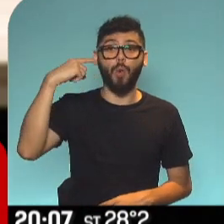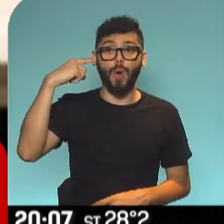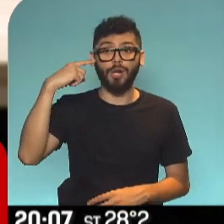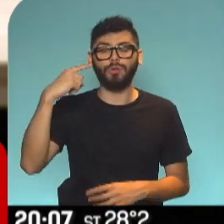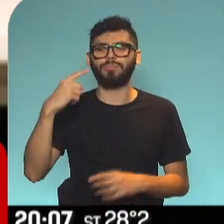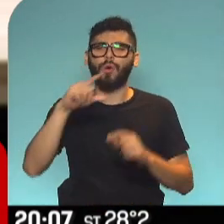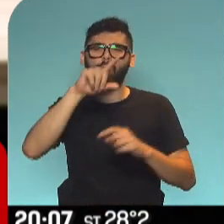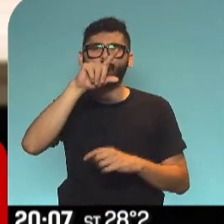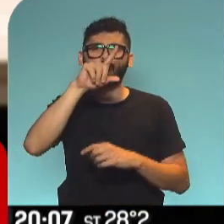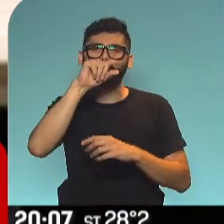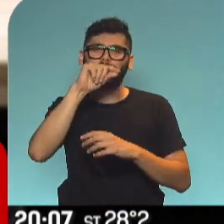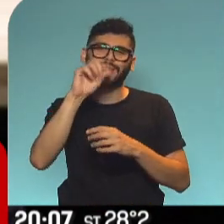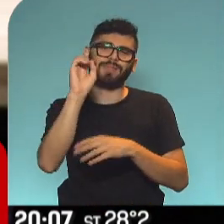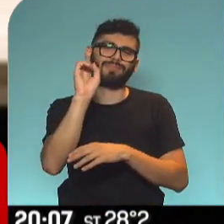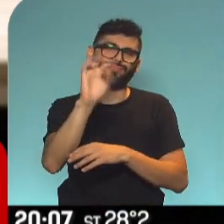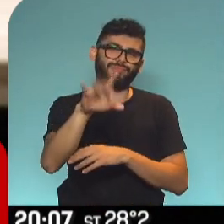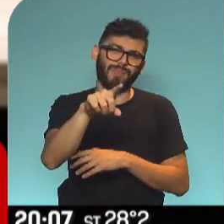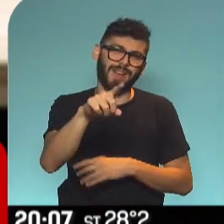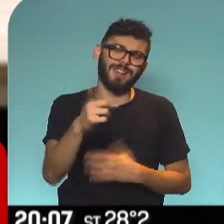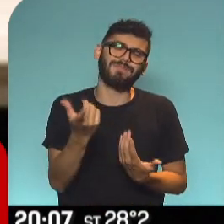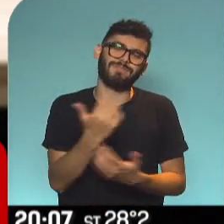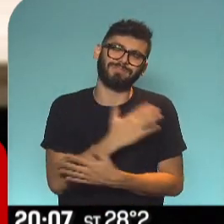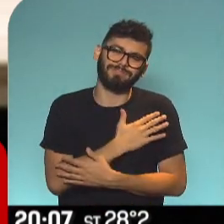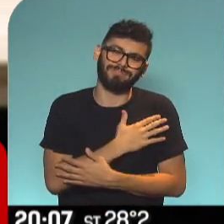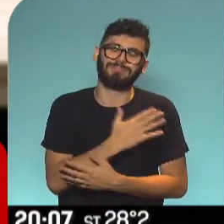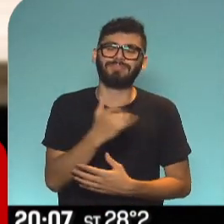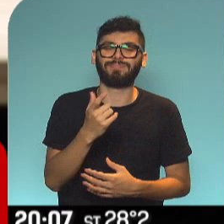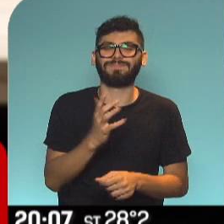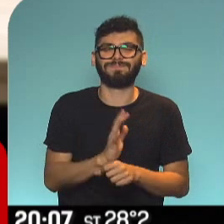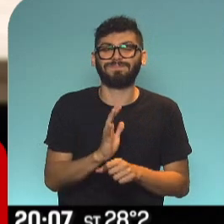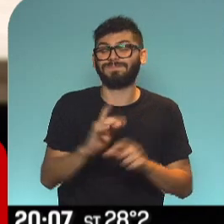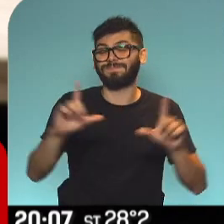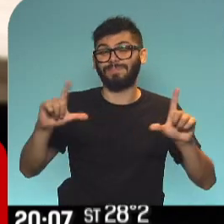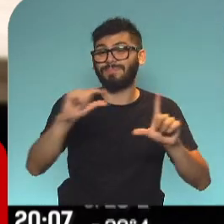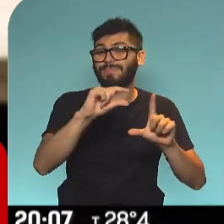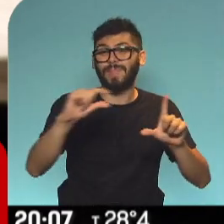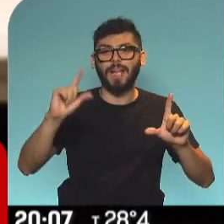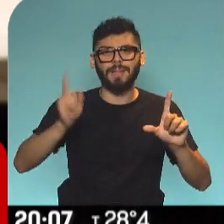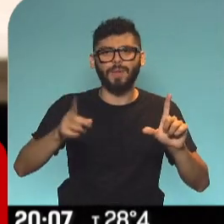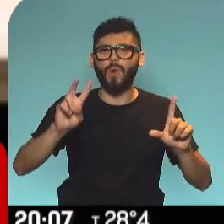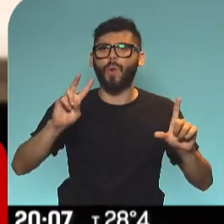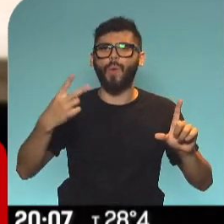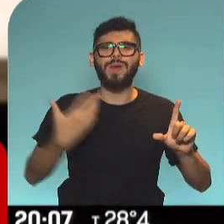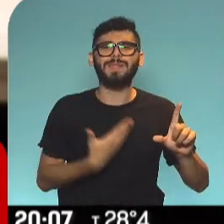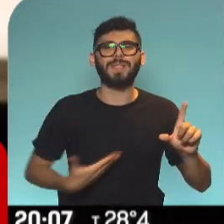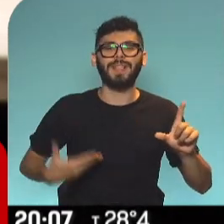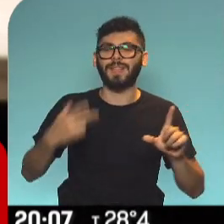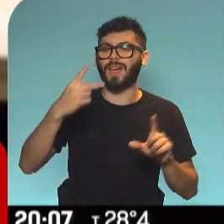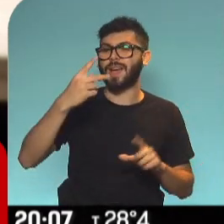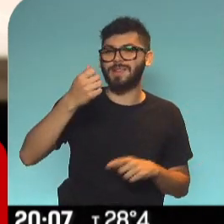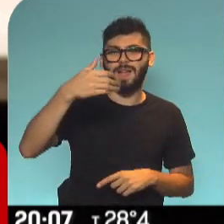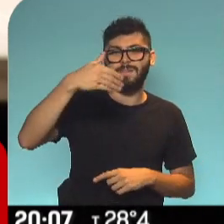mandó un tuit muy también sentido con el tema de mencionar también a la vicepresidenta Kamala Harris, y en el día de